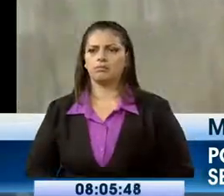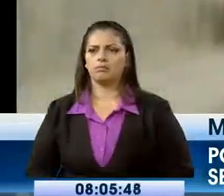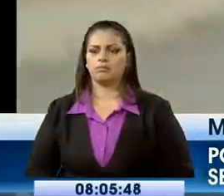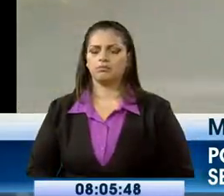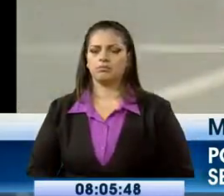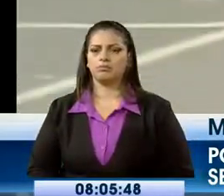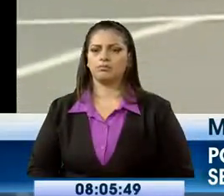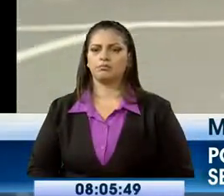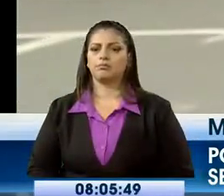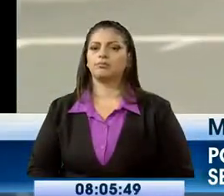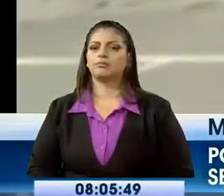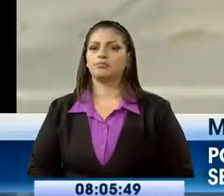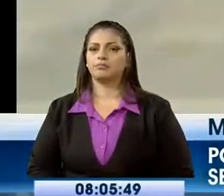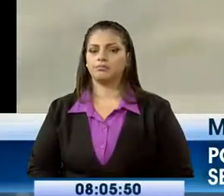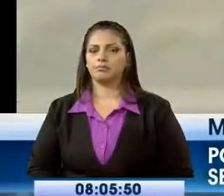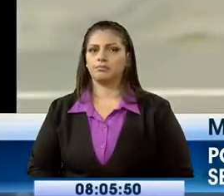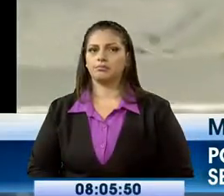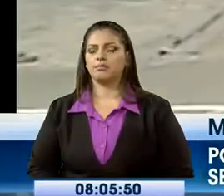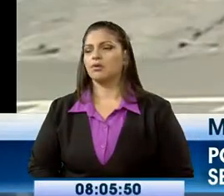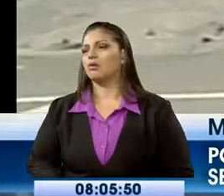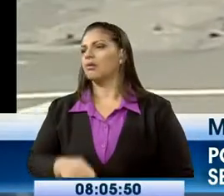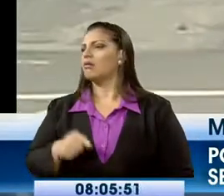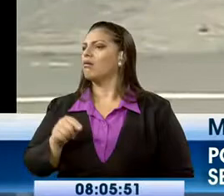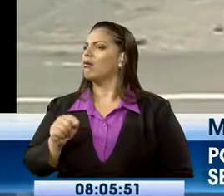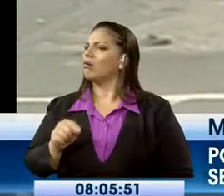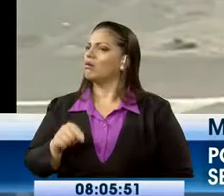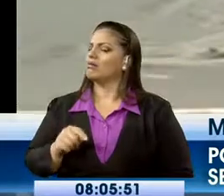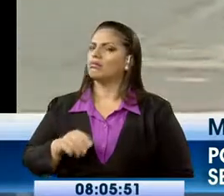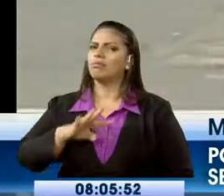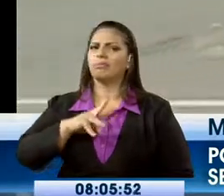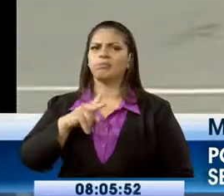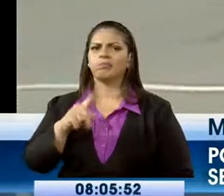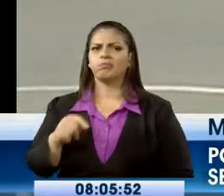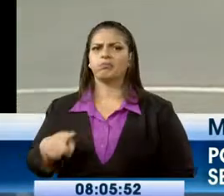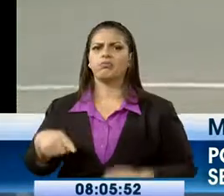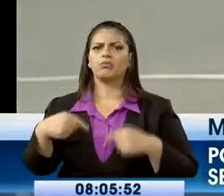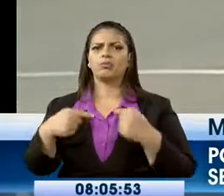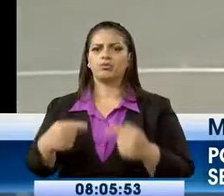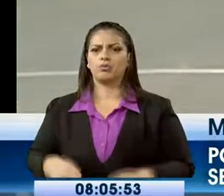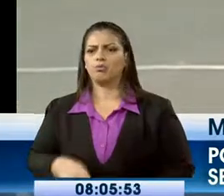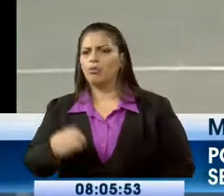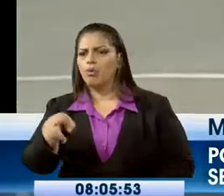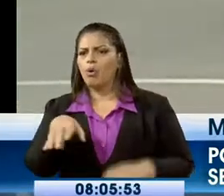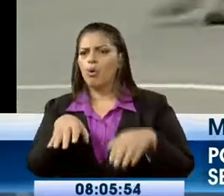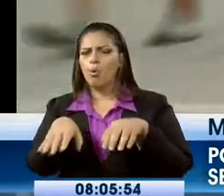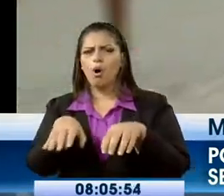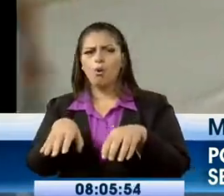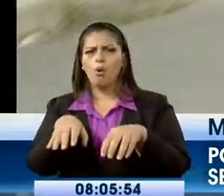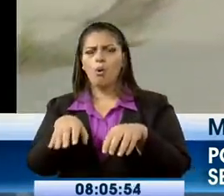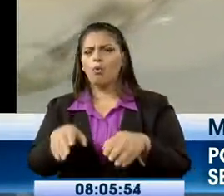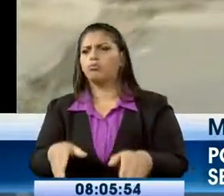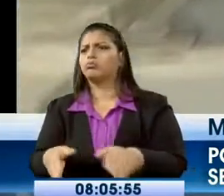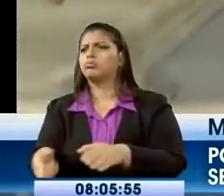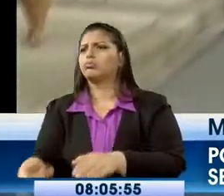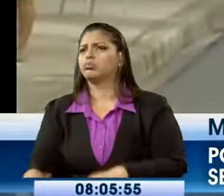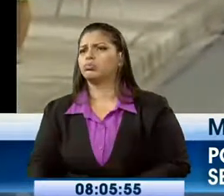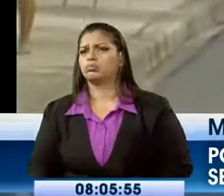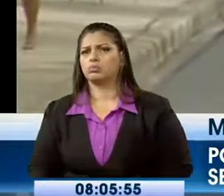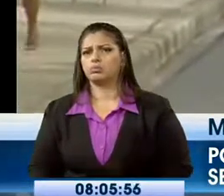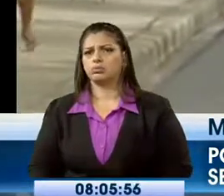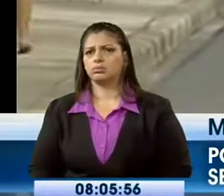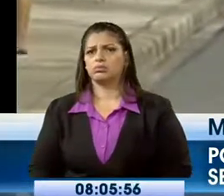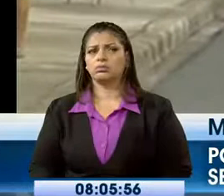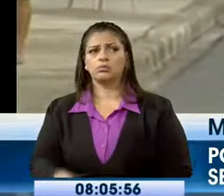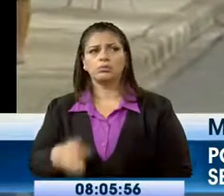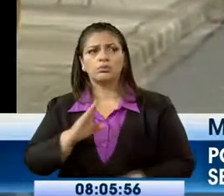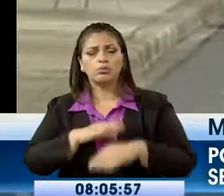robado esa noche. Todos los días dice que un perro amaneció muerto también de la balacera que ha habido anoche. Nada más le puedo